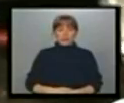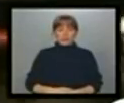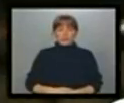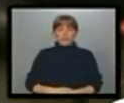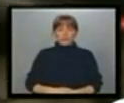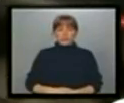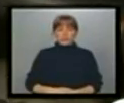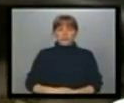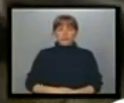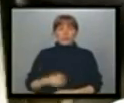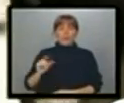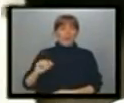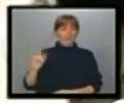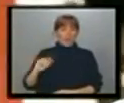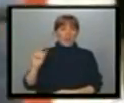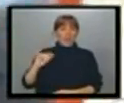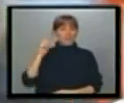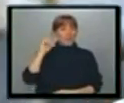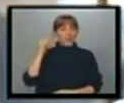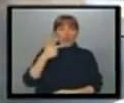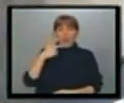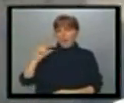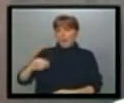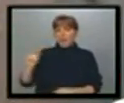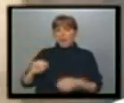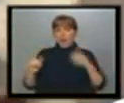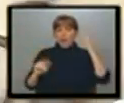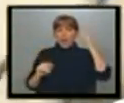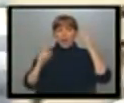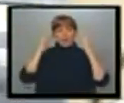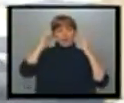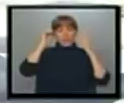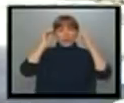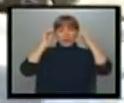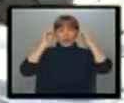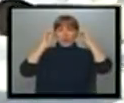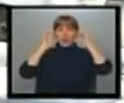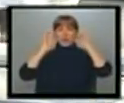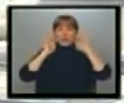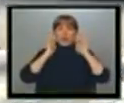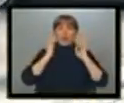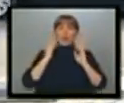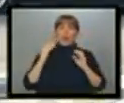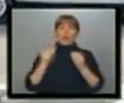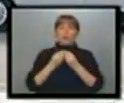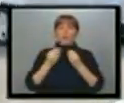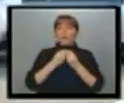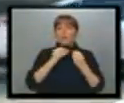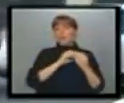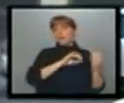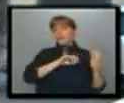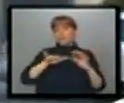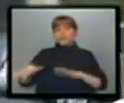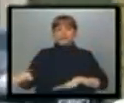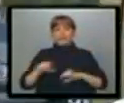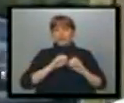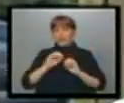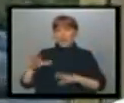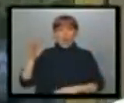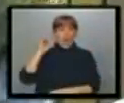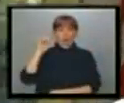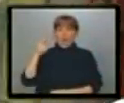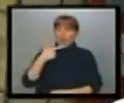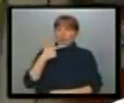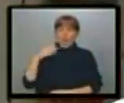Es más económico. Bueno, como decía el señor, mucha es la gente que está viniendo a esta estación. ¿Por qué? Porque acá se carga gas y todos se apuestan al gas ahora que